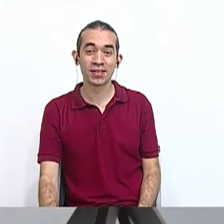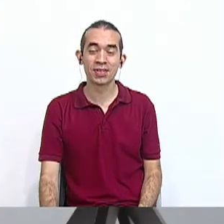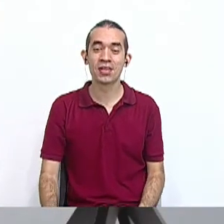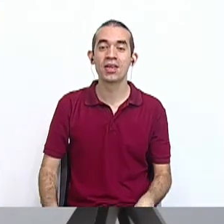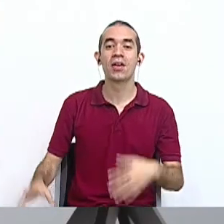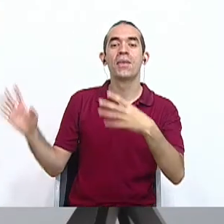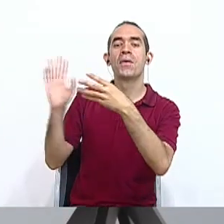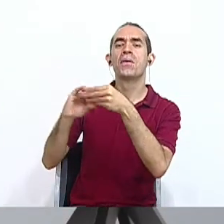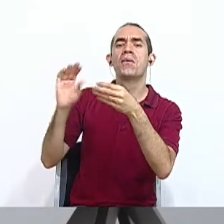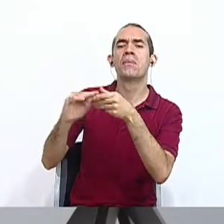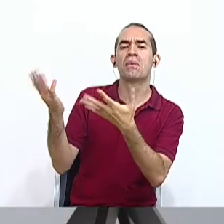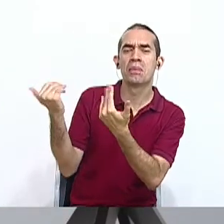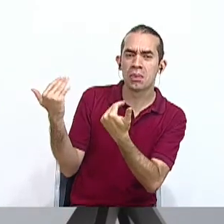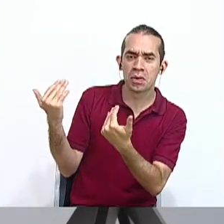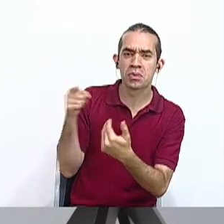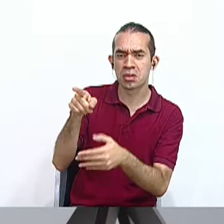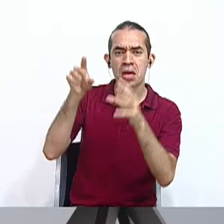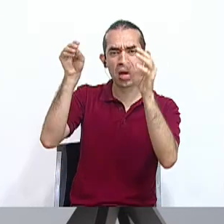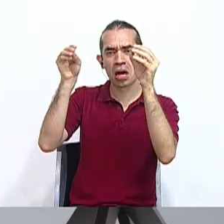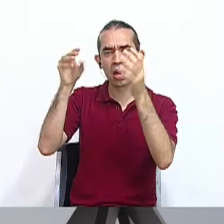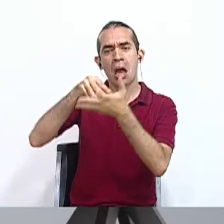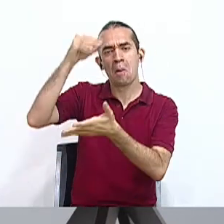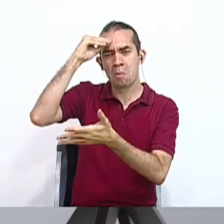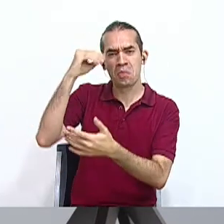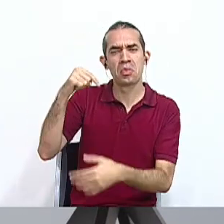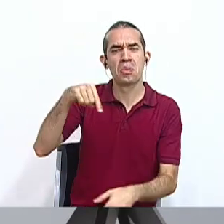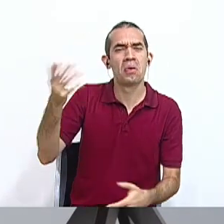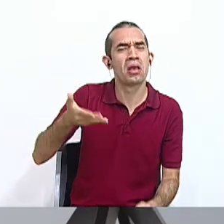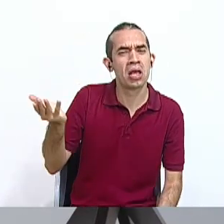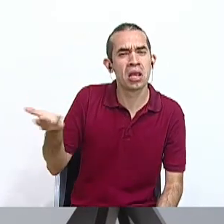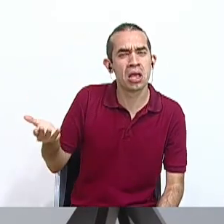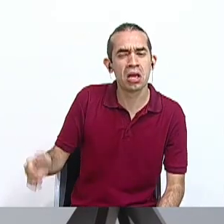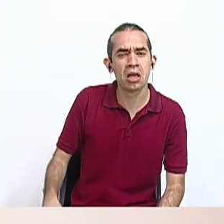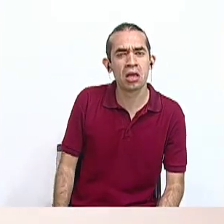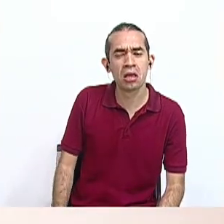Cuéntame, ¿qué aprendiste el día de hoy?